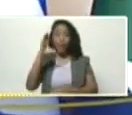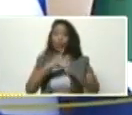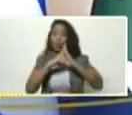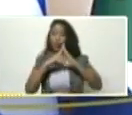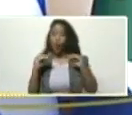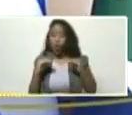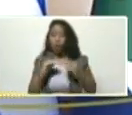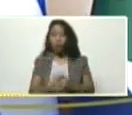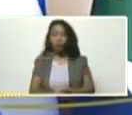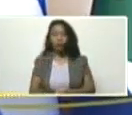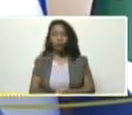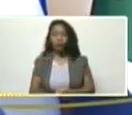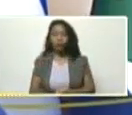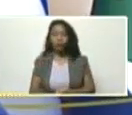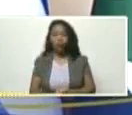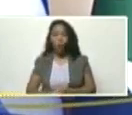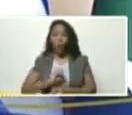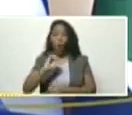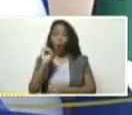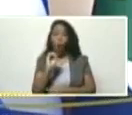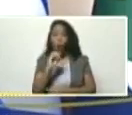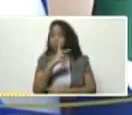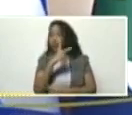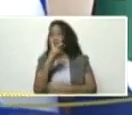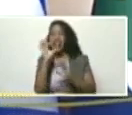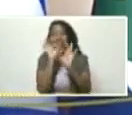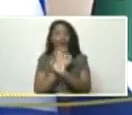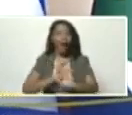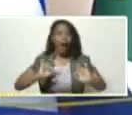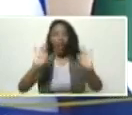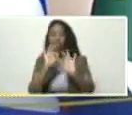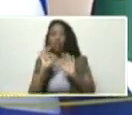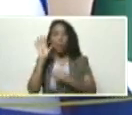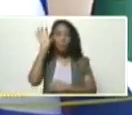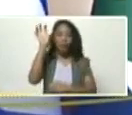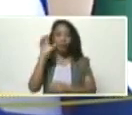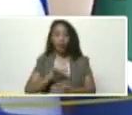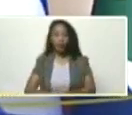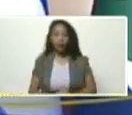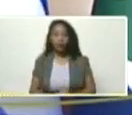todos, o no hay patria para nadie.